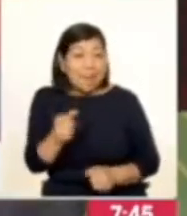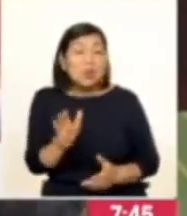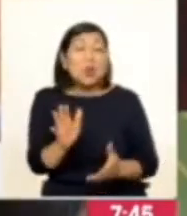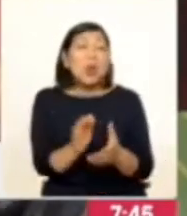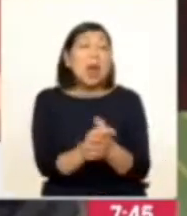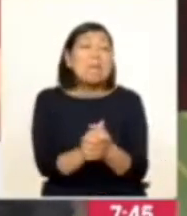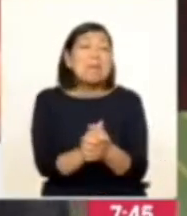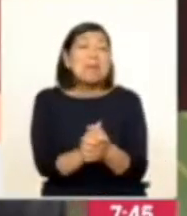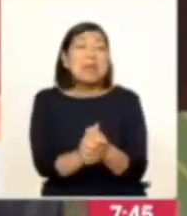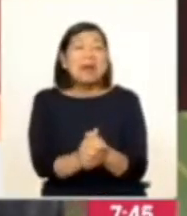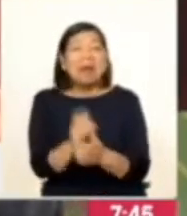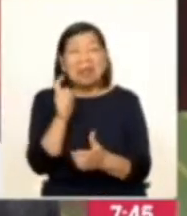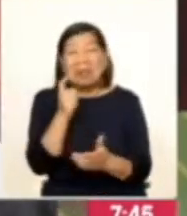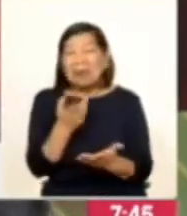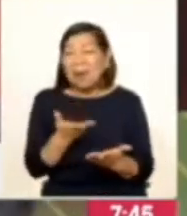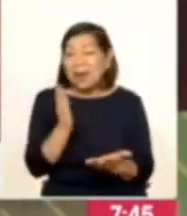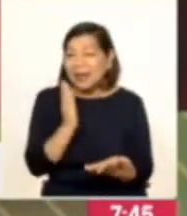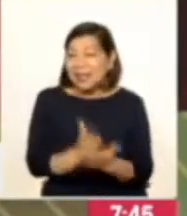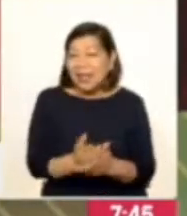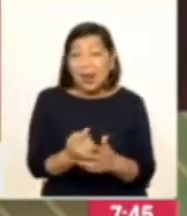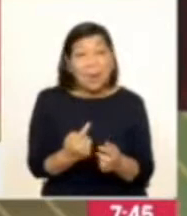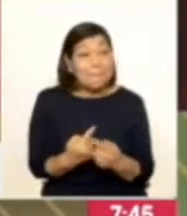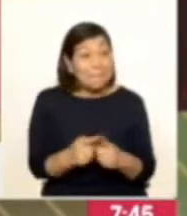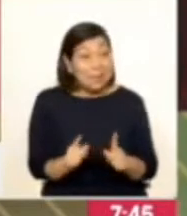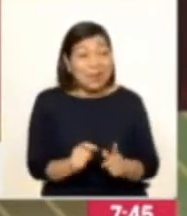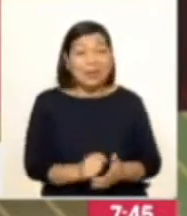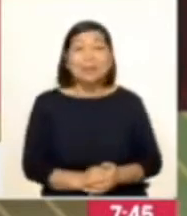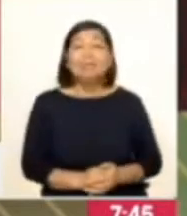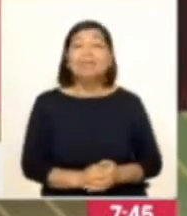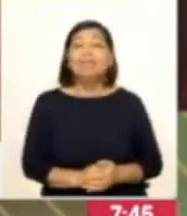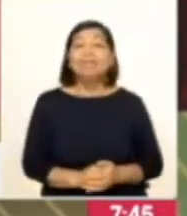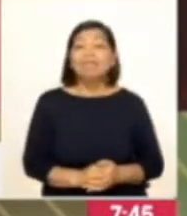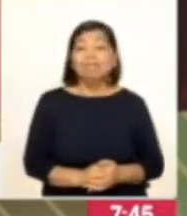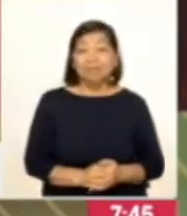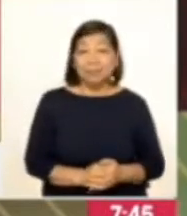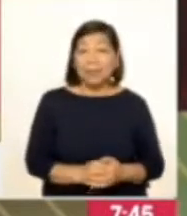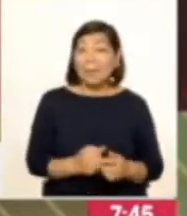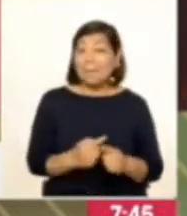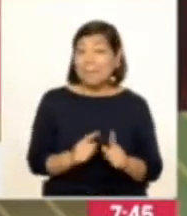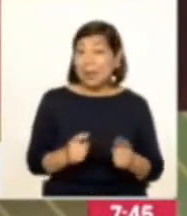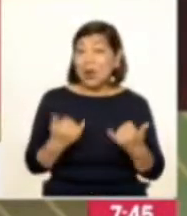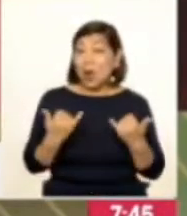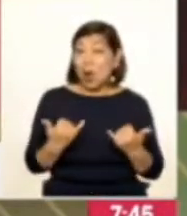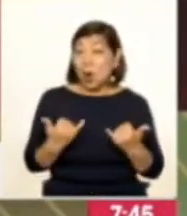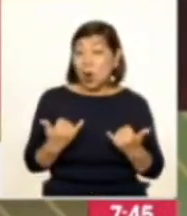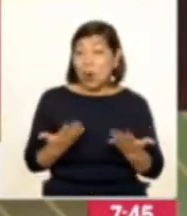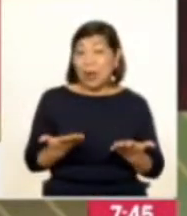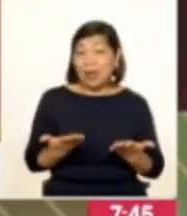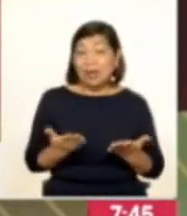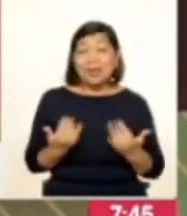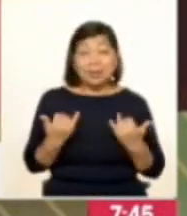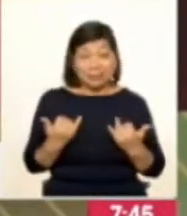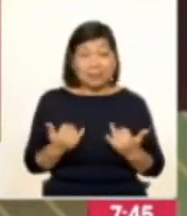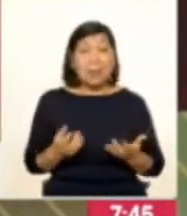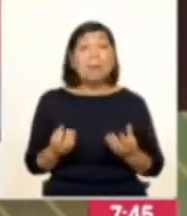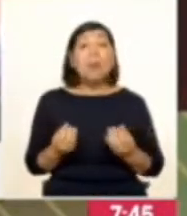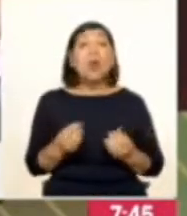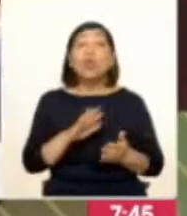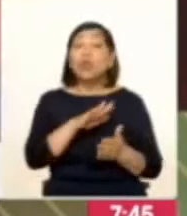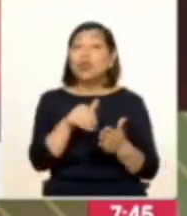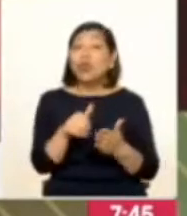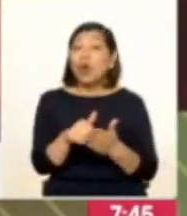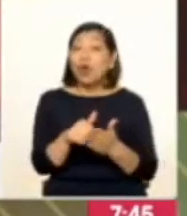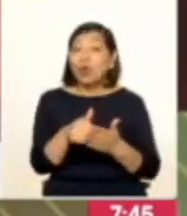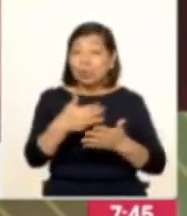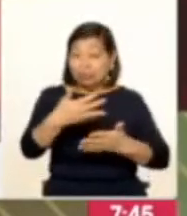sus amigos es muy difícil que sea sancionado sin embargo no exactamente sin embargo ahora ahora hay una oportunidad porque todas